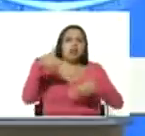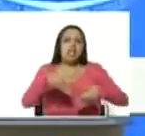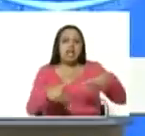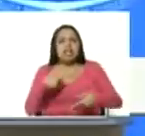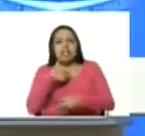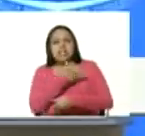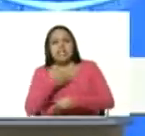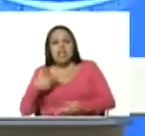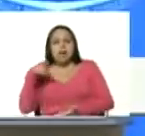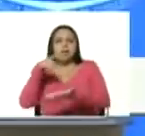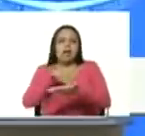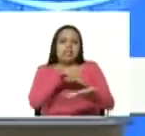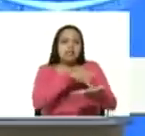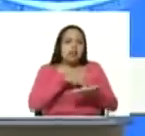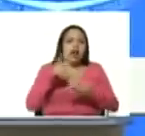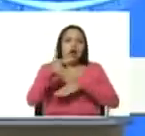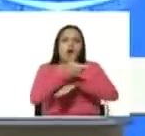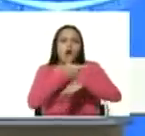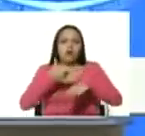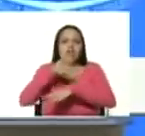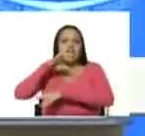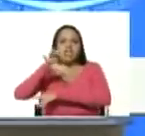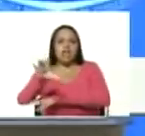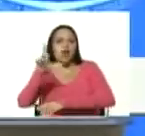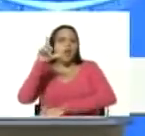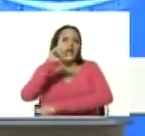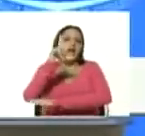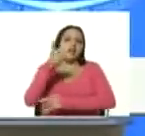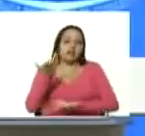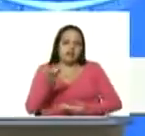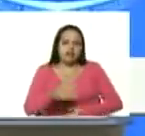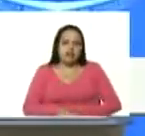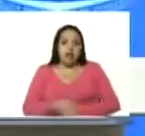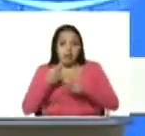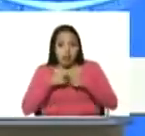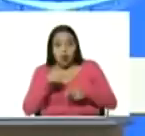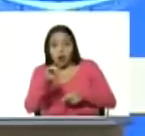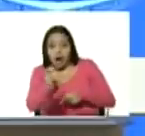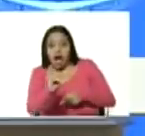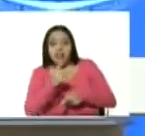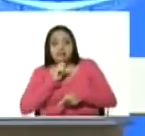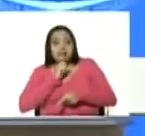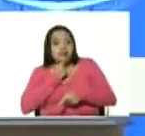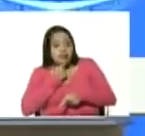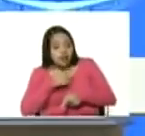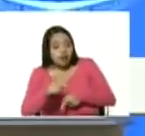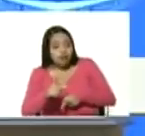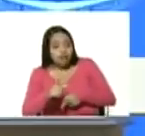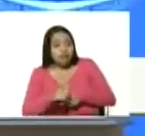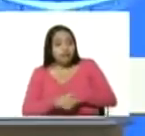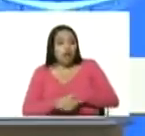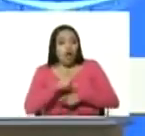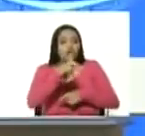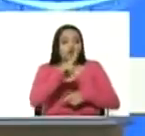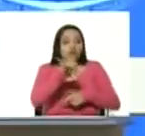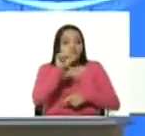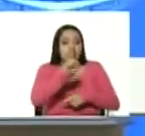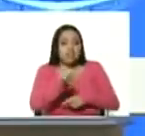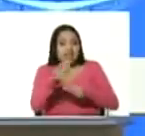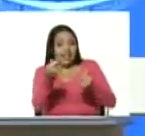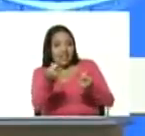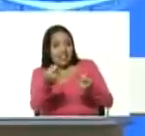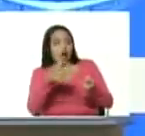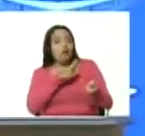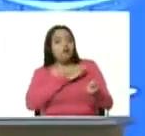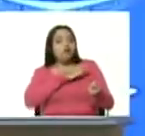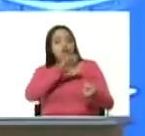candidato a la gobernación del estado Lara. Pero te tenías muy guardado, Luis, que de la plata que le pertenece a